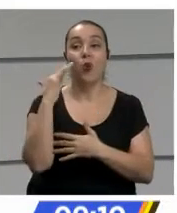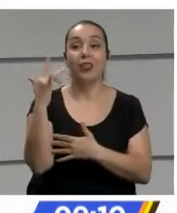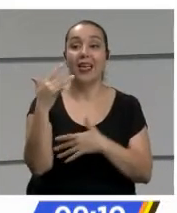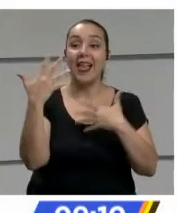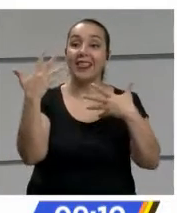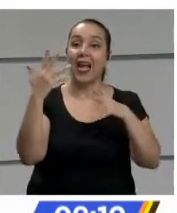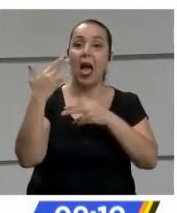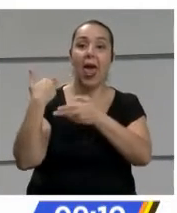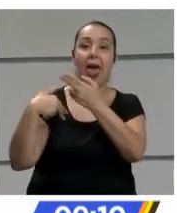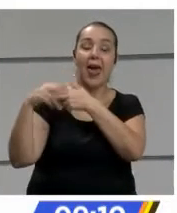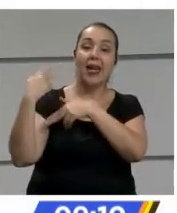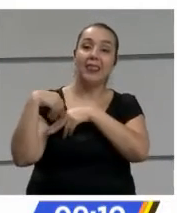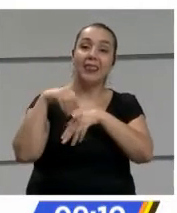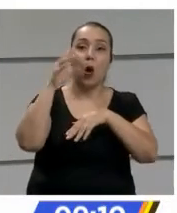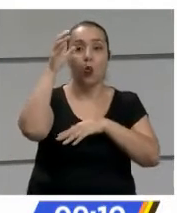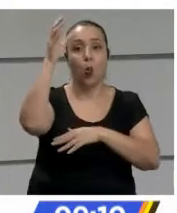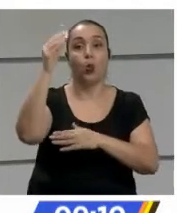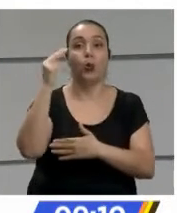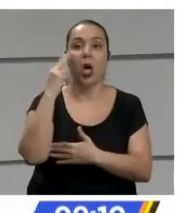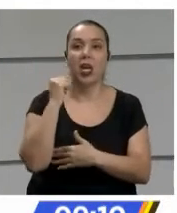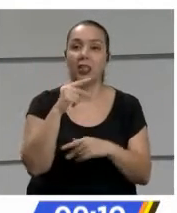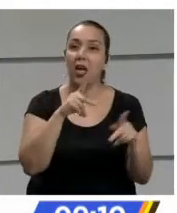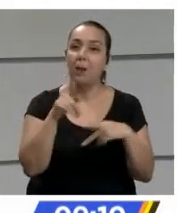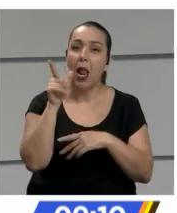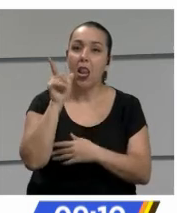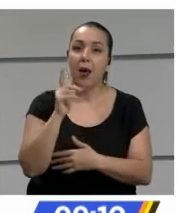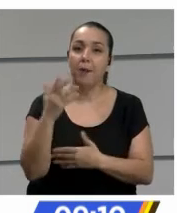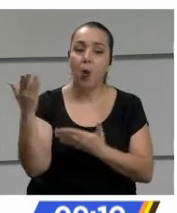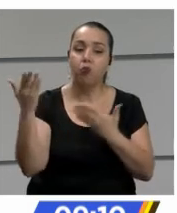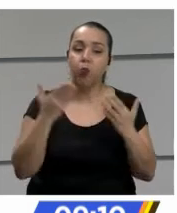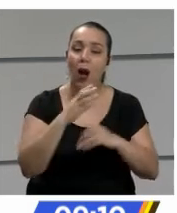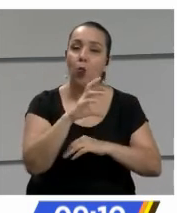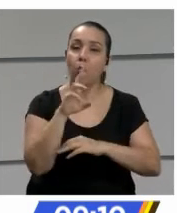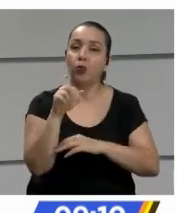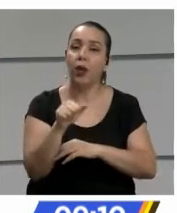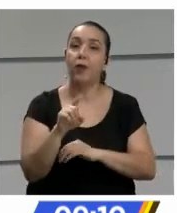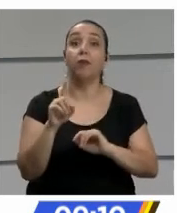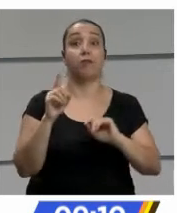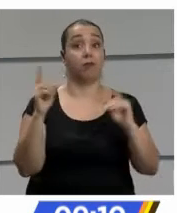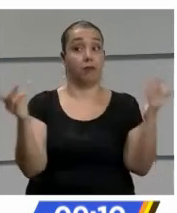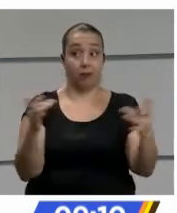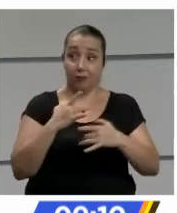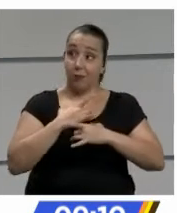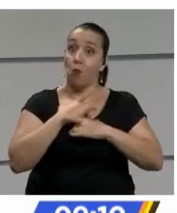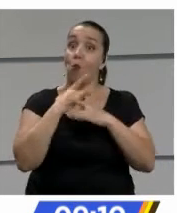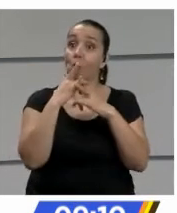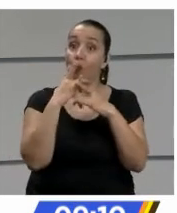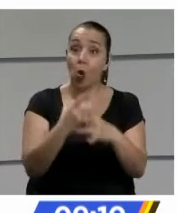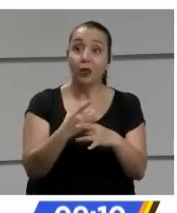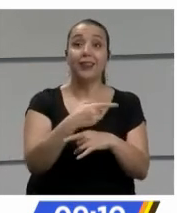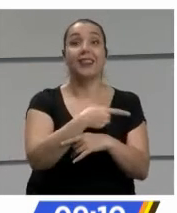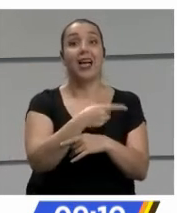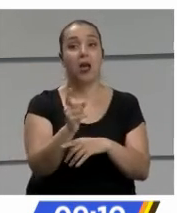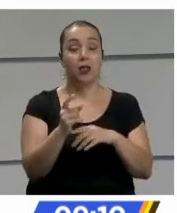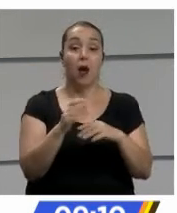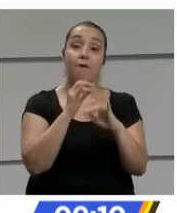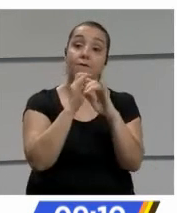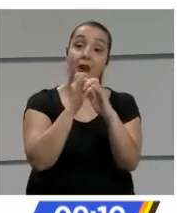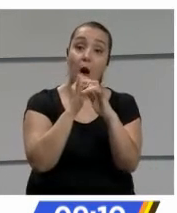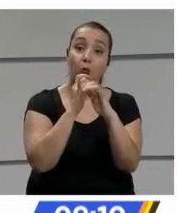herencia dada por la cultura africana a Costa Rica? Ay, muy interesante, Dios, esta. Sí, así es.